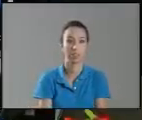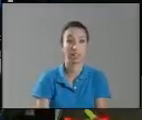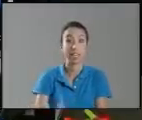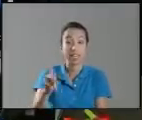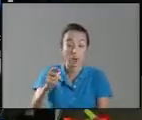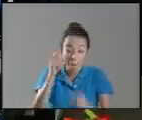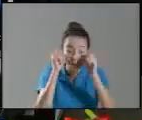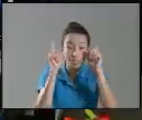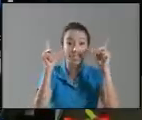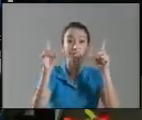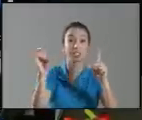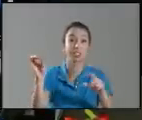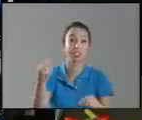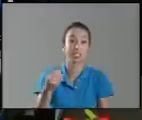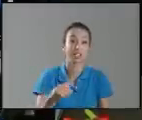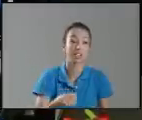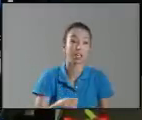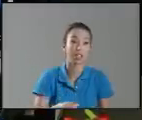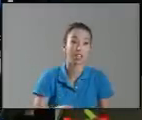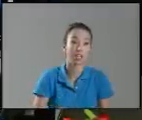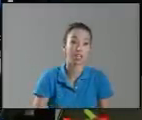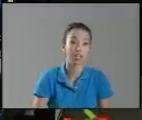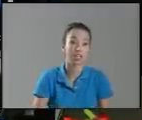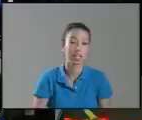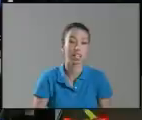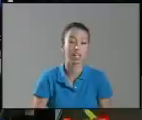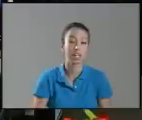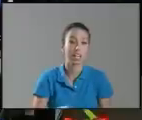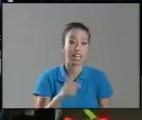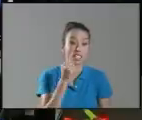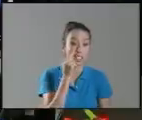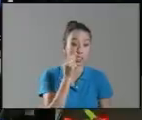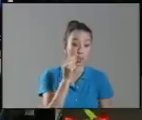con la plata en la mano y más.